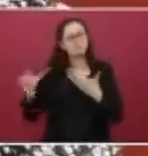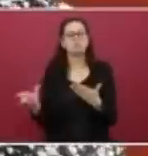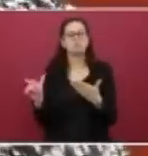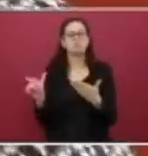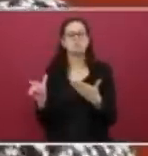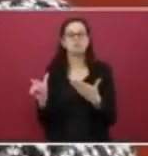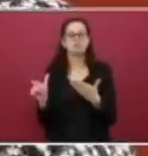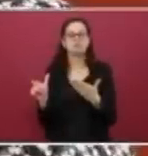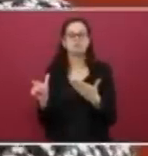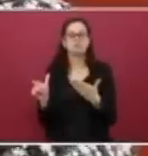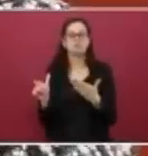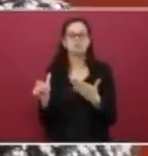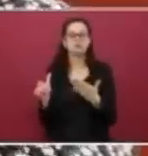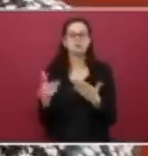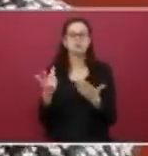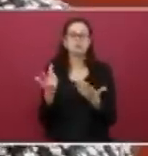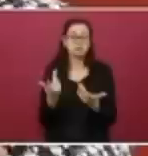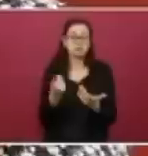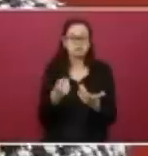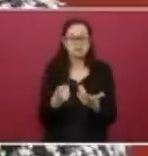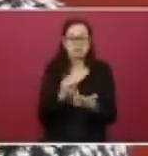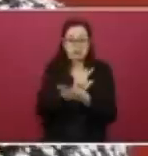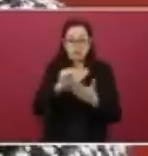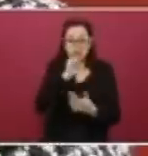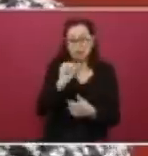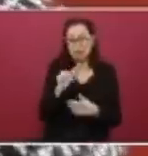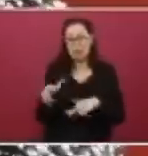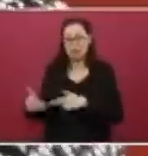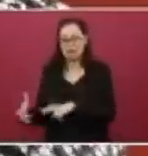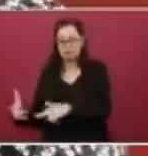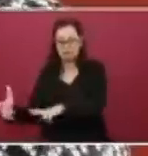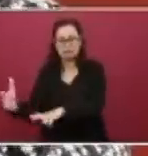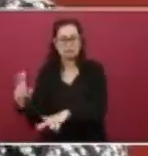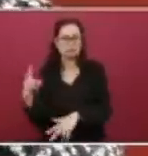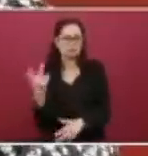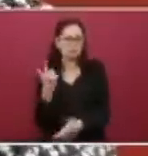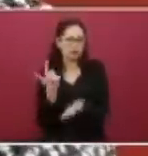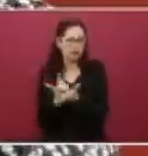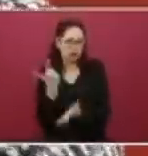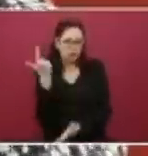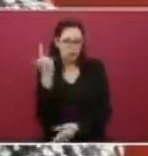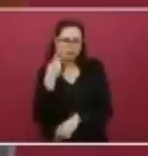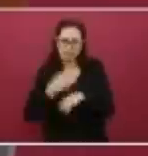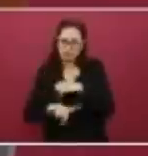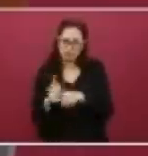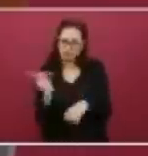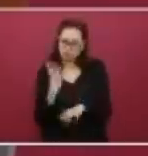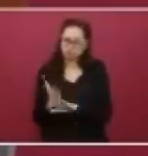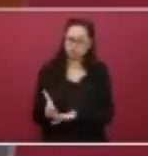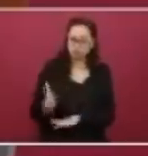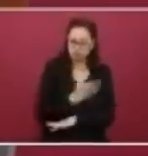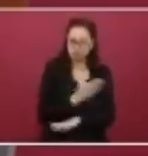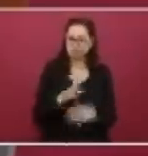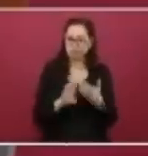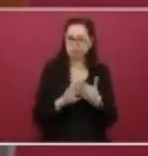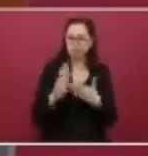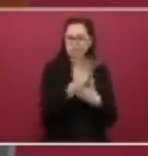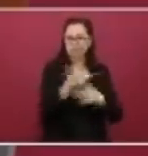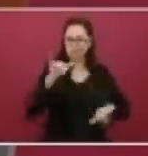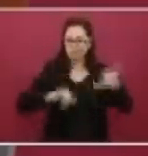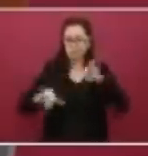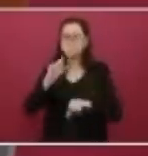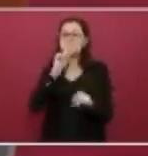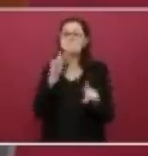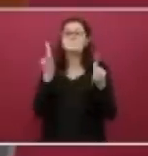con compuestos que en el río afecte y la conagua está verificando y éste iba a verificar y para eso teníamos a utilizar a la